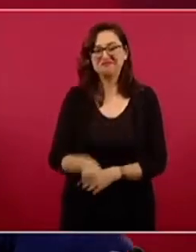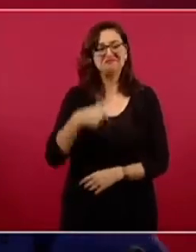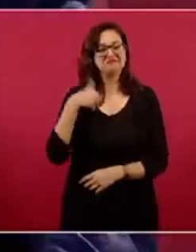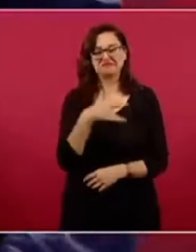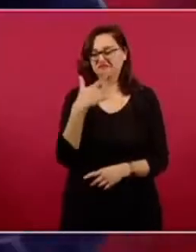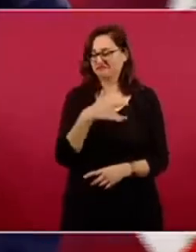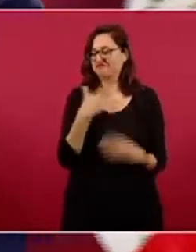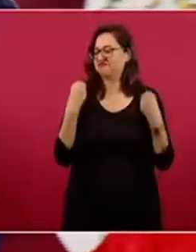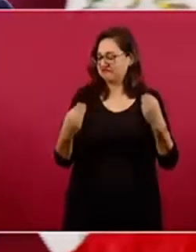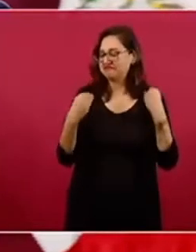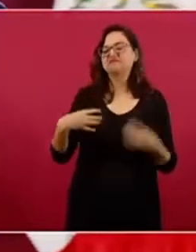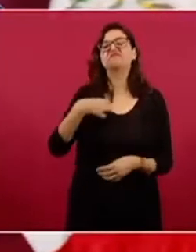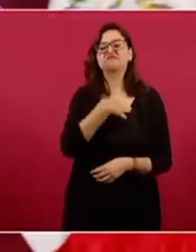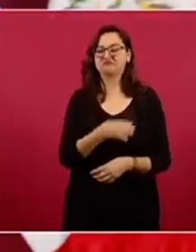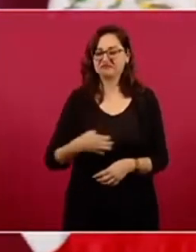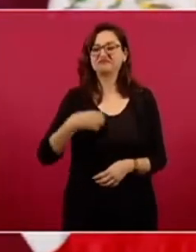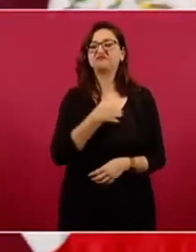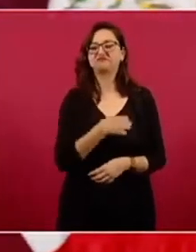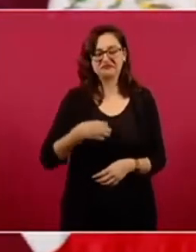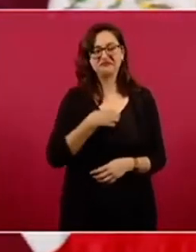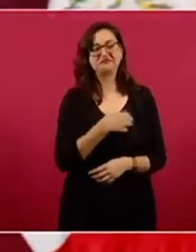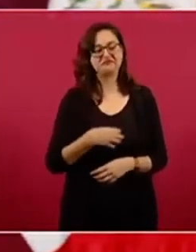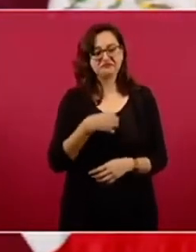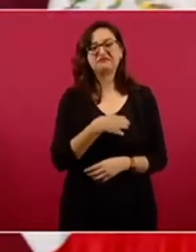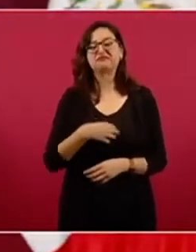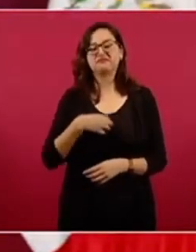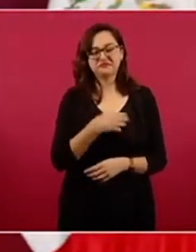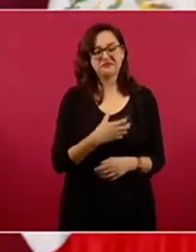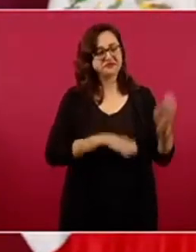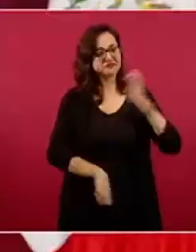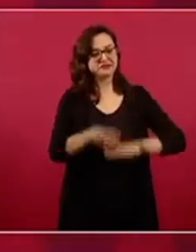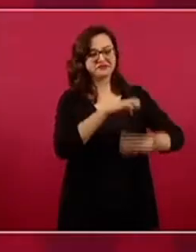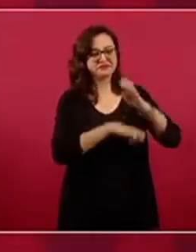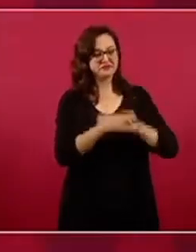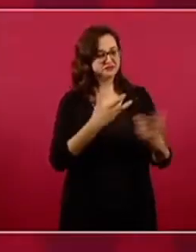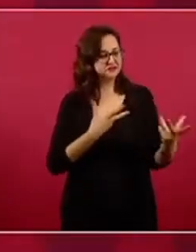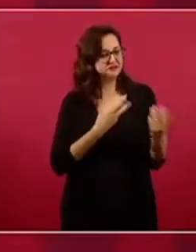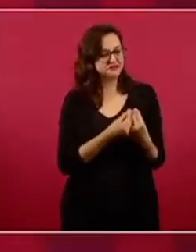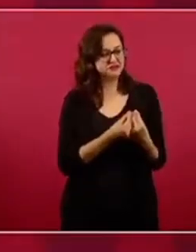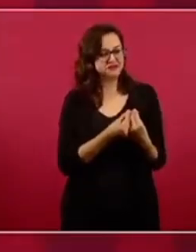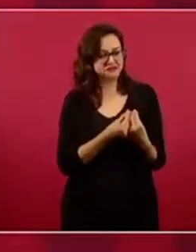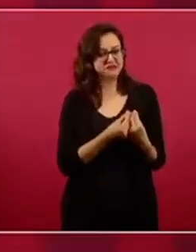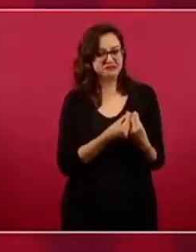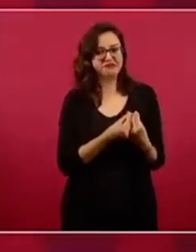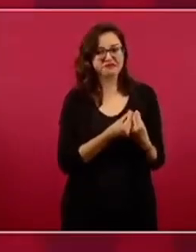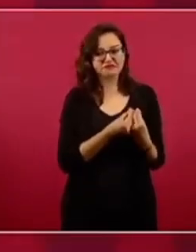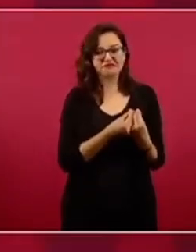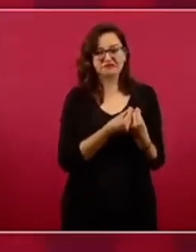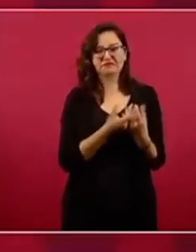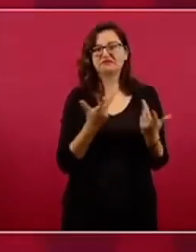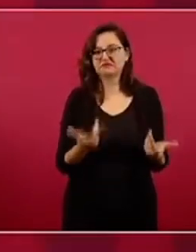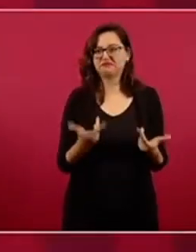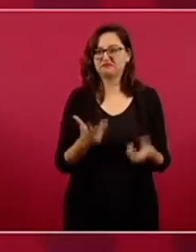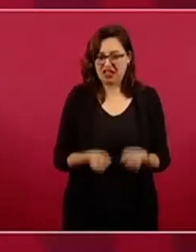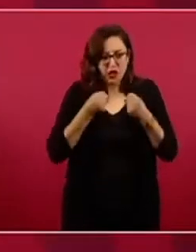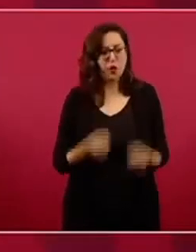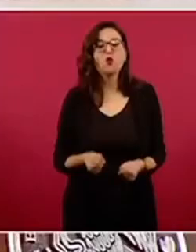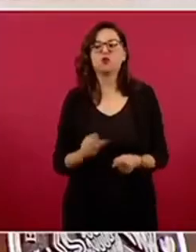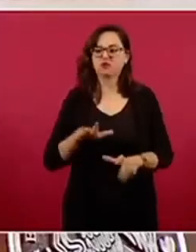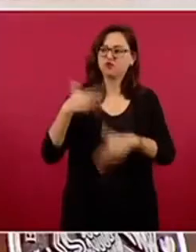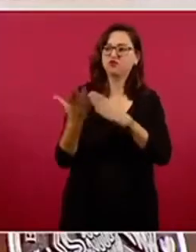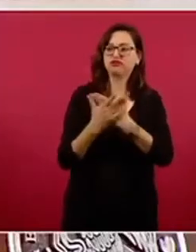por esta operación, porque así vamos a poder asegurar